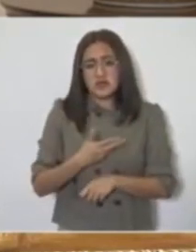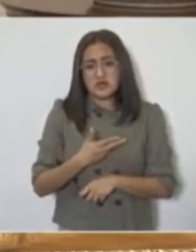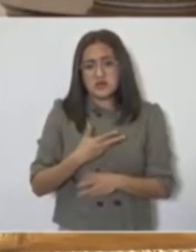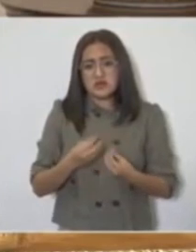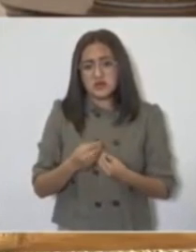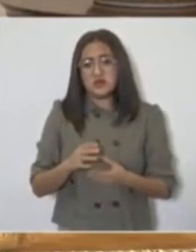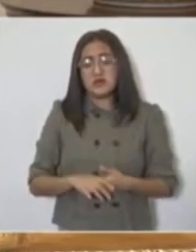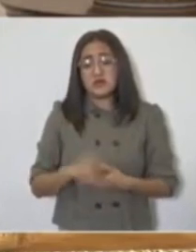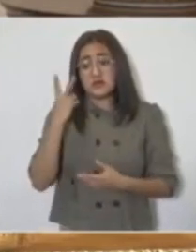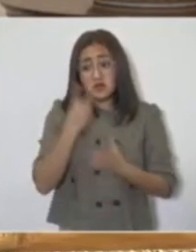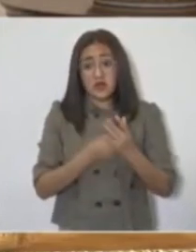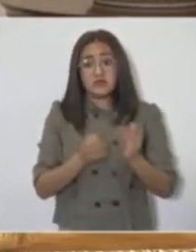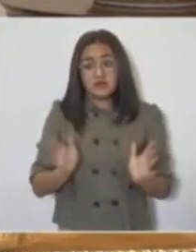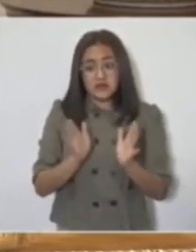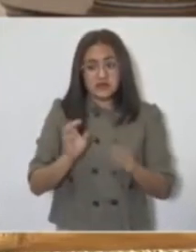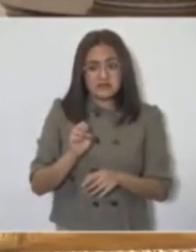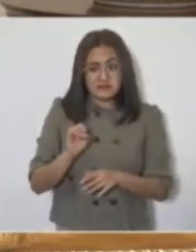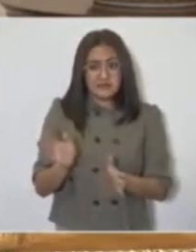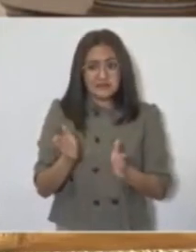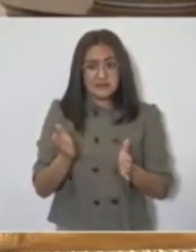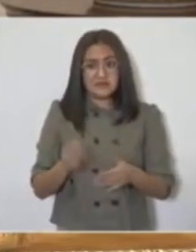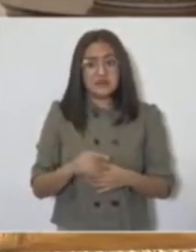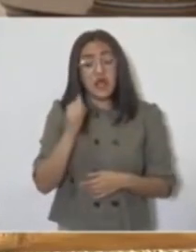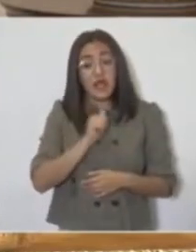las estimulan ayer hubo una reunión